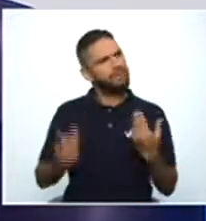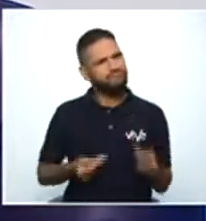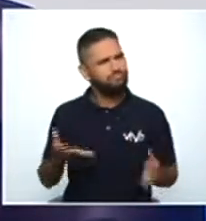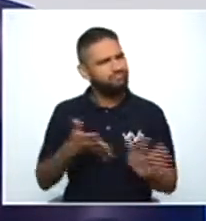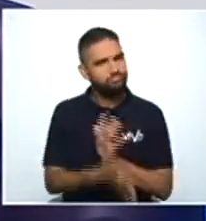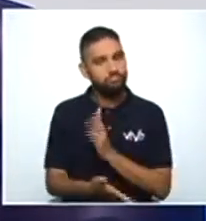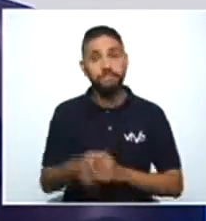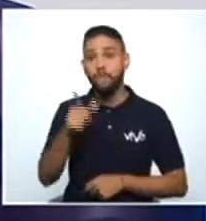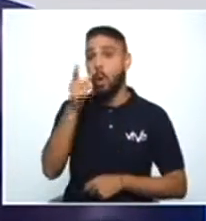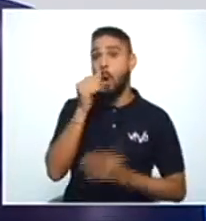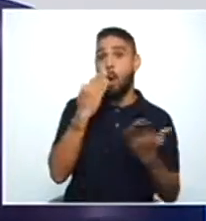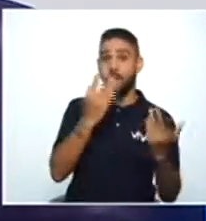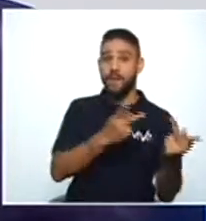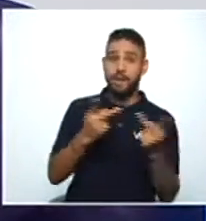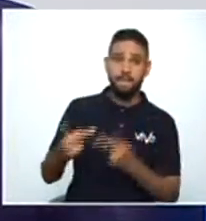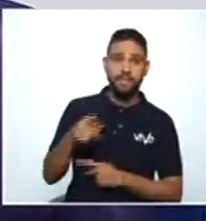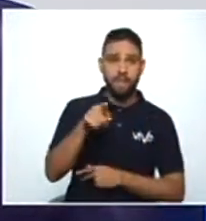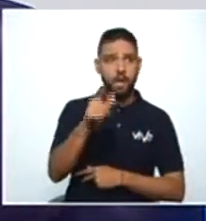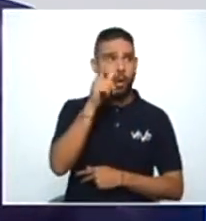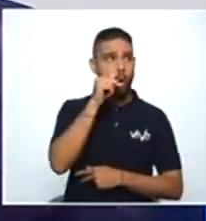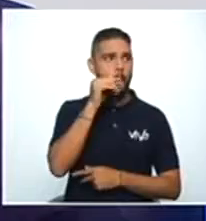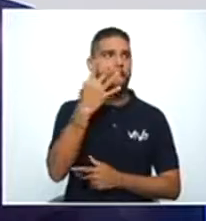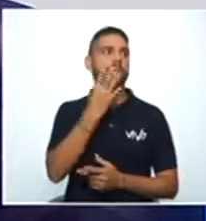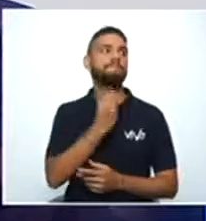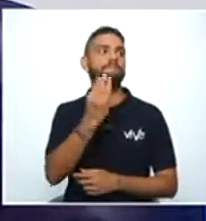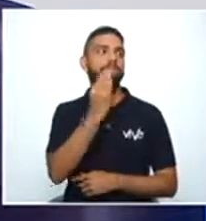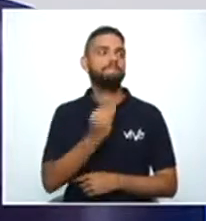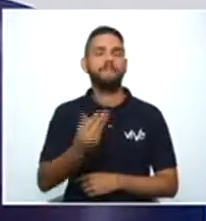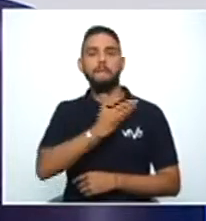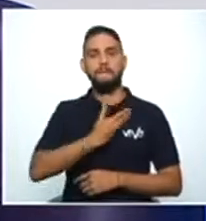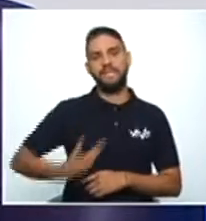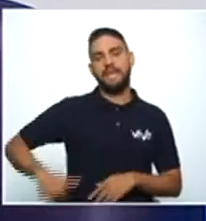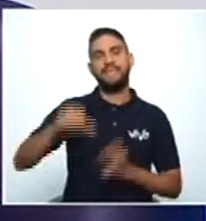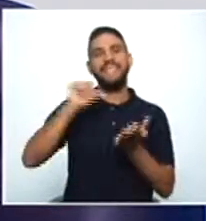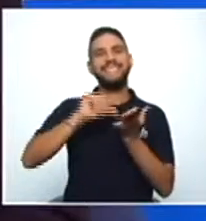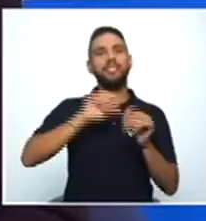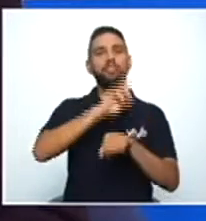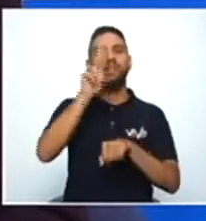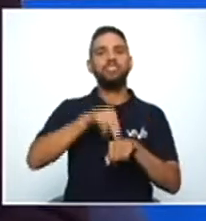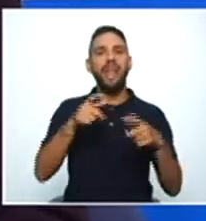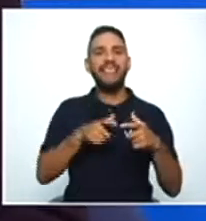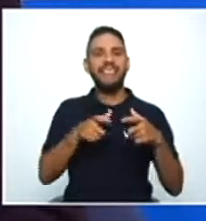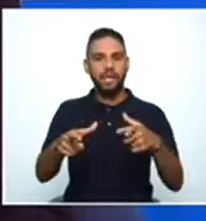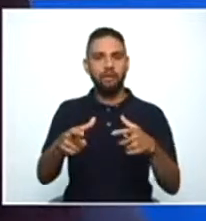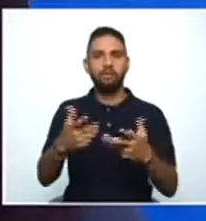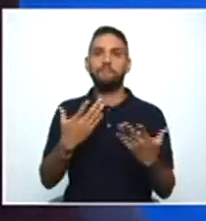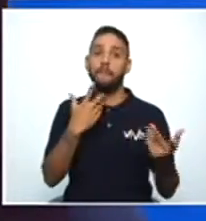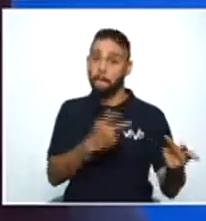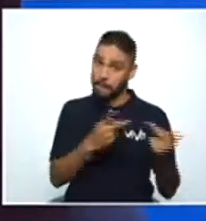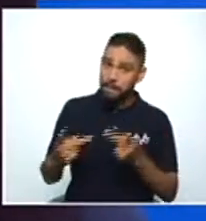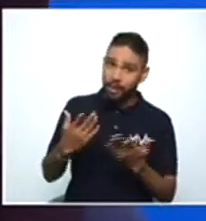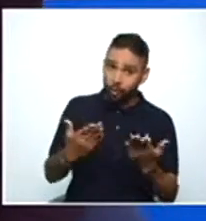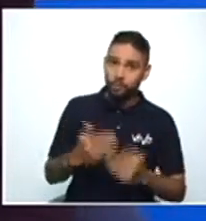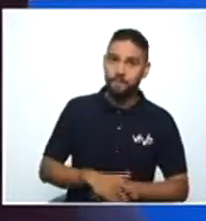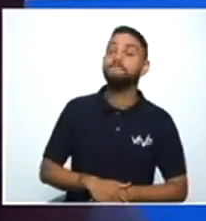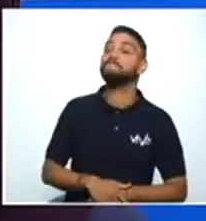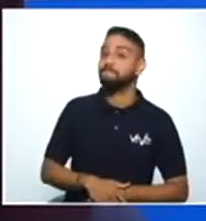conversar con el compañero armando flores quien es presidente del centro nacional del disco cendis bienvenido compañero armando